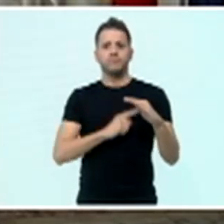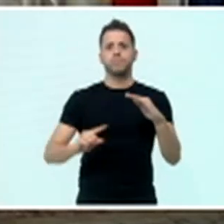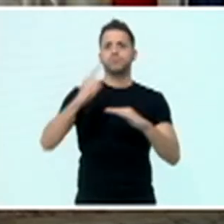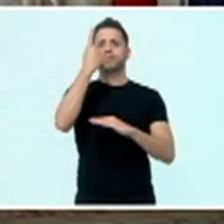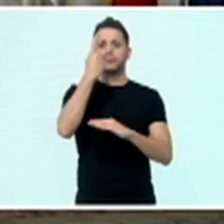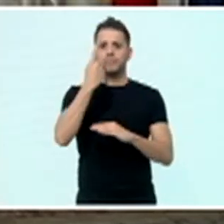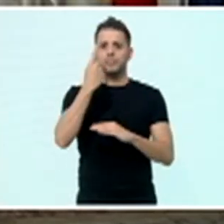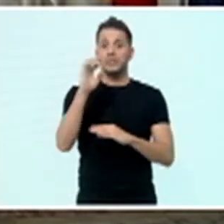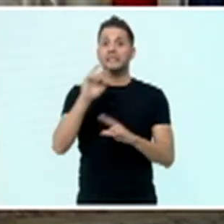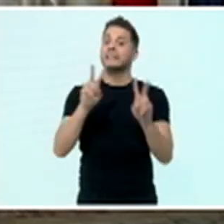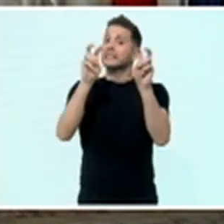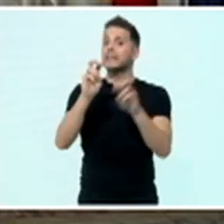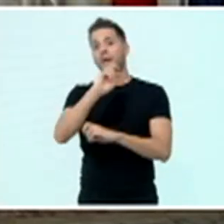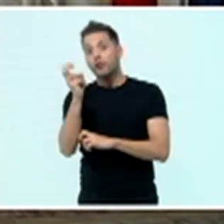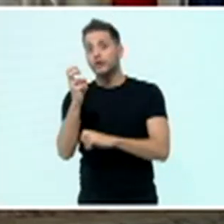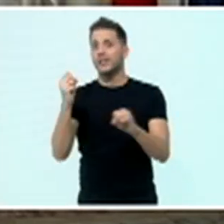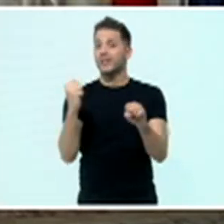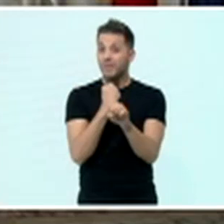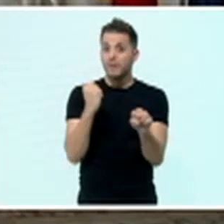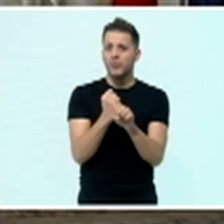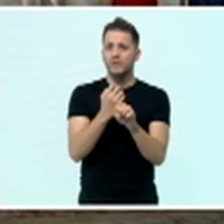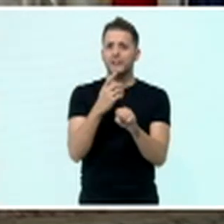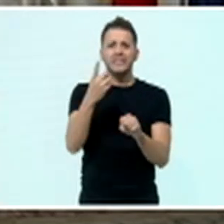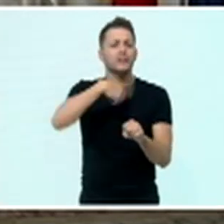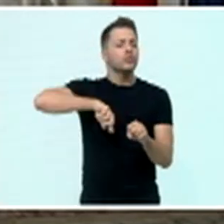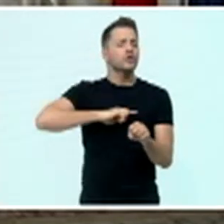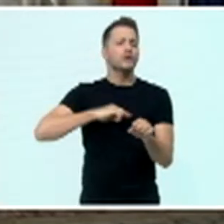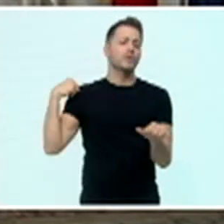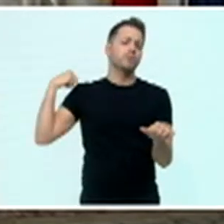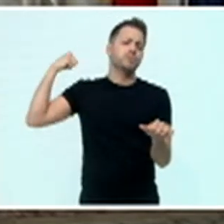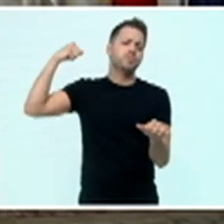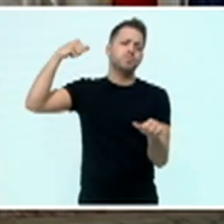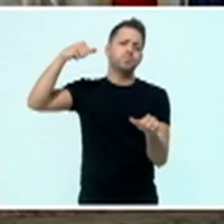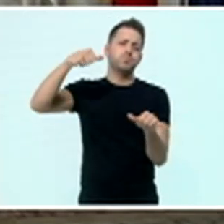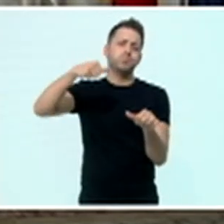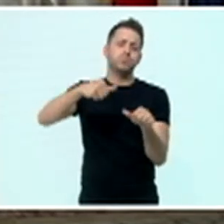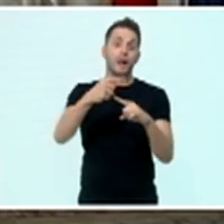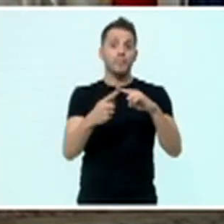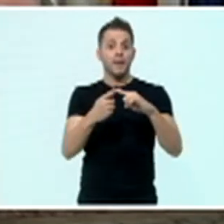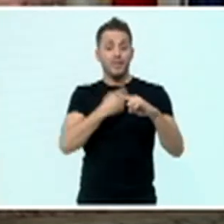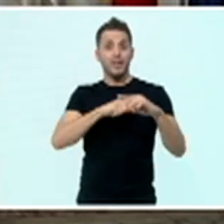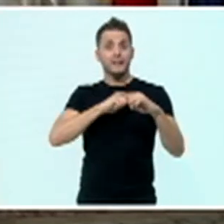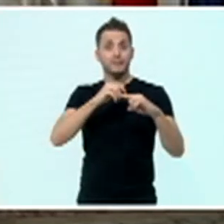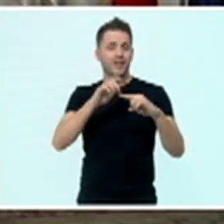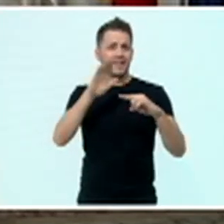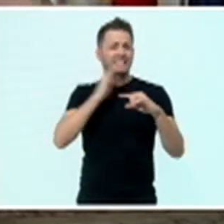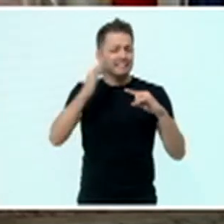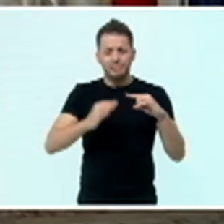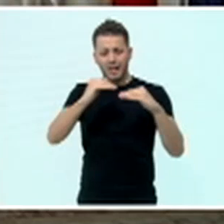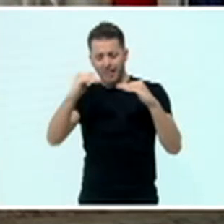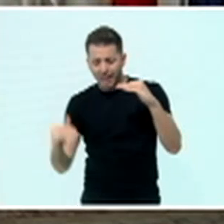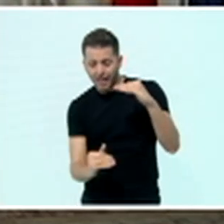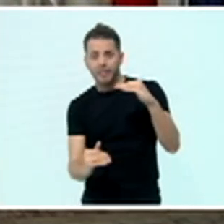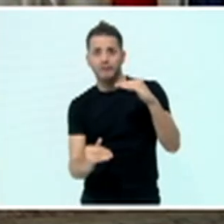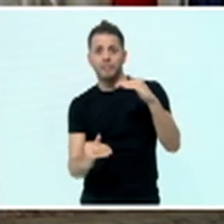como puede ser el empleo, donde siempre, siempre hemos estado lejos de la media española, hoy acabamos el año